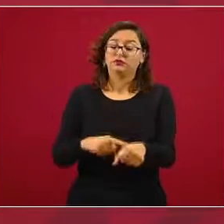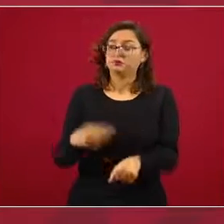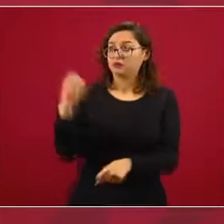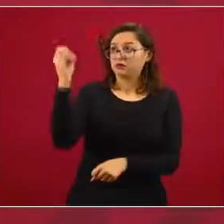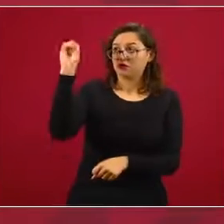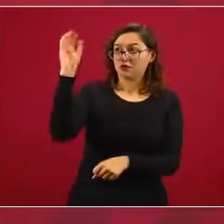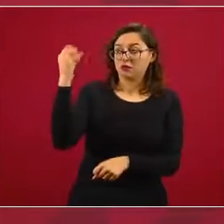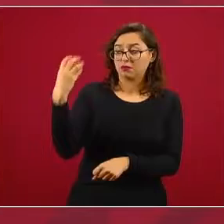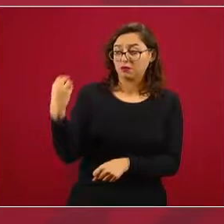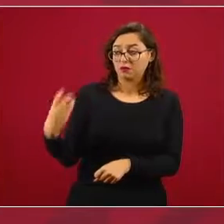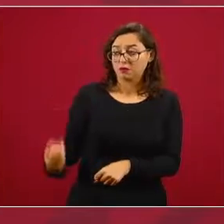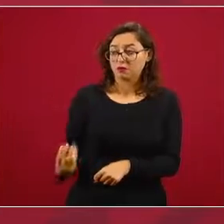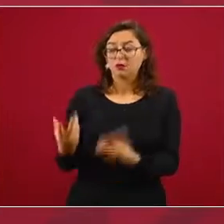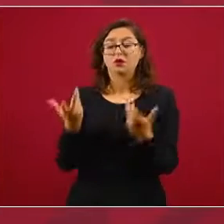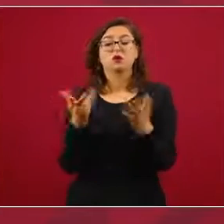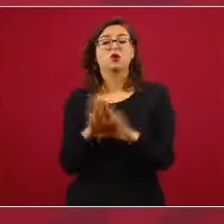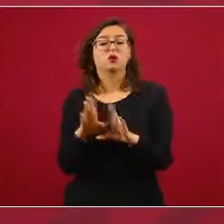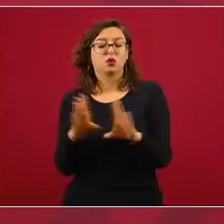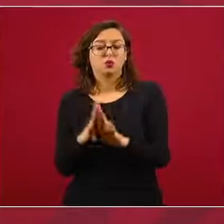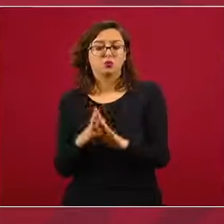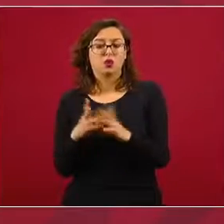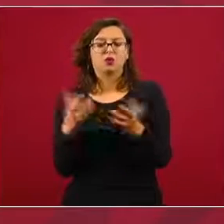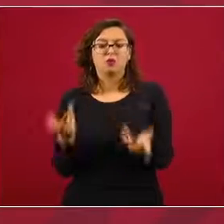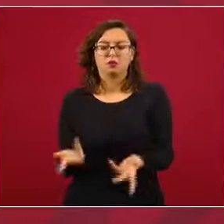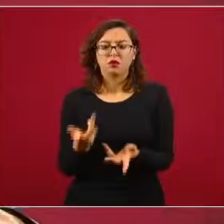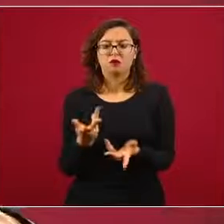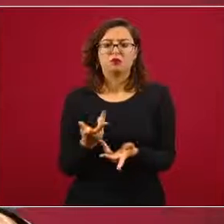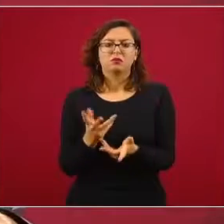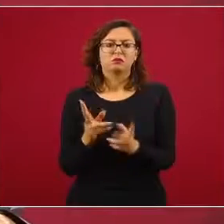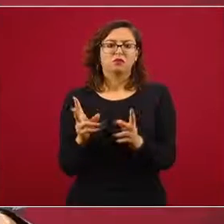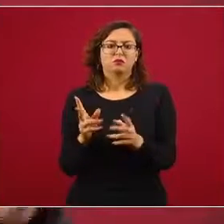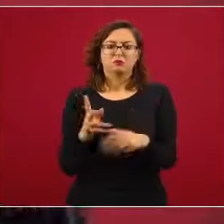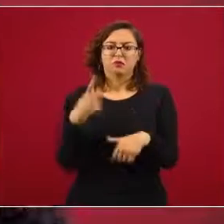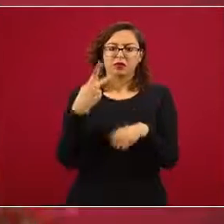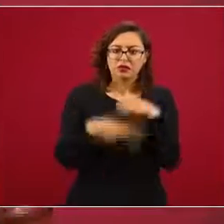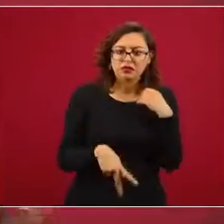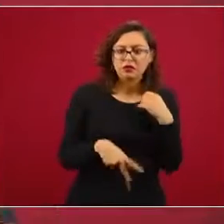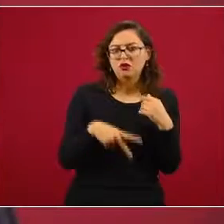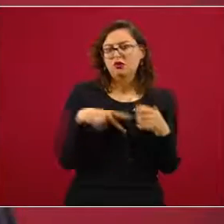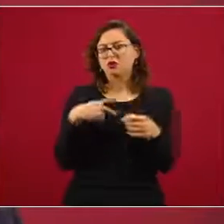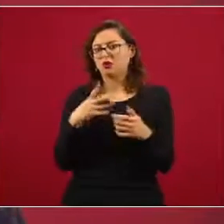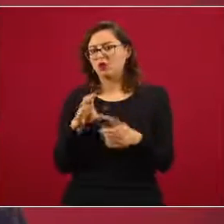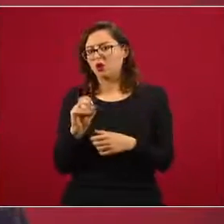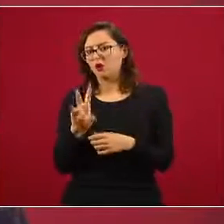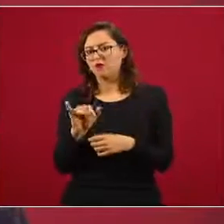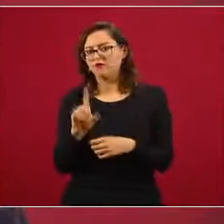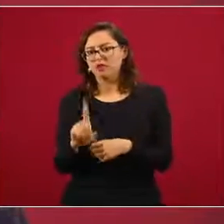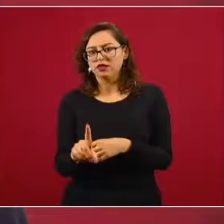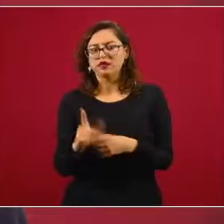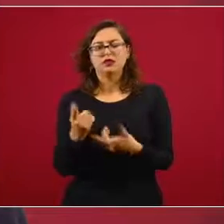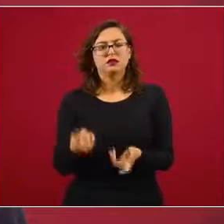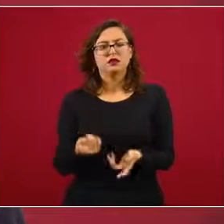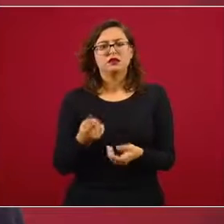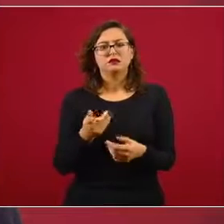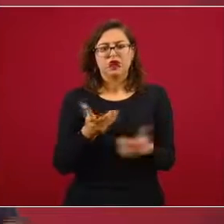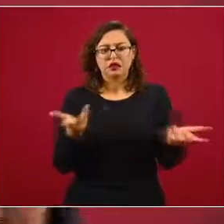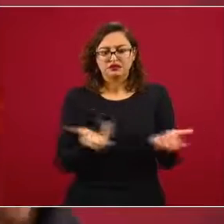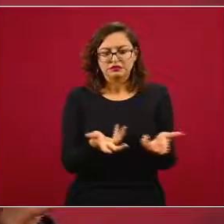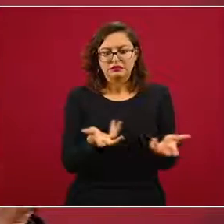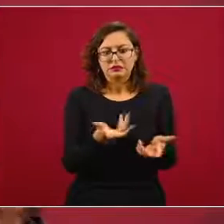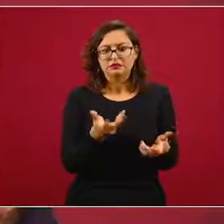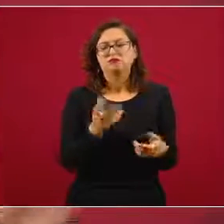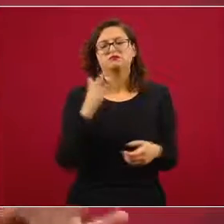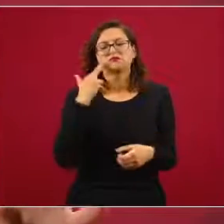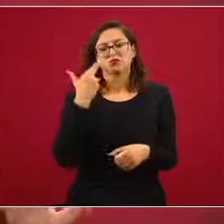COVID y cómo estos derivan en intervenciones específicas que están bajo la responsabilidad de los gobiernos estatales y